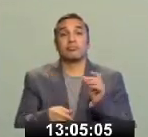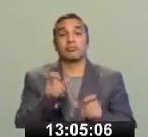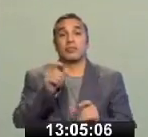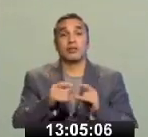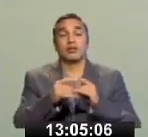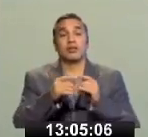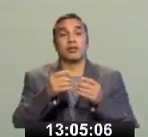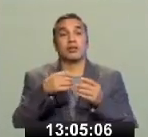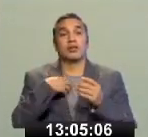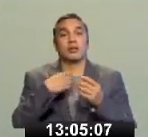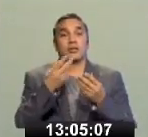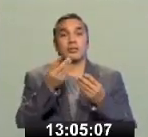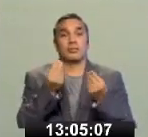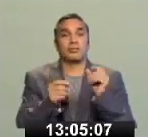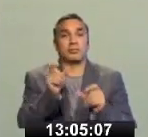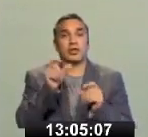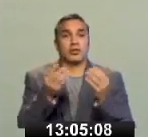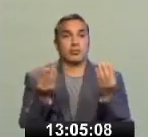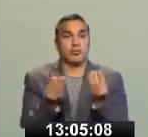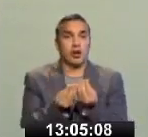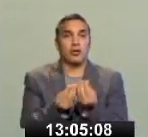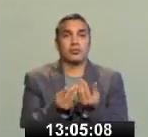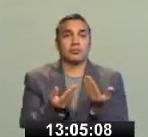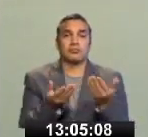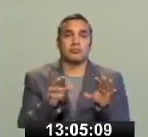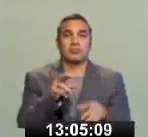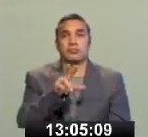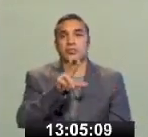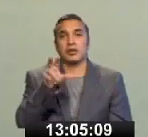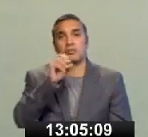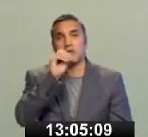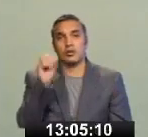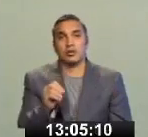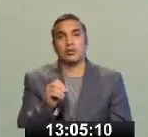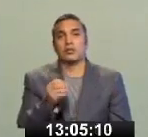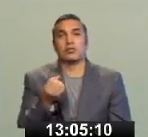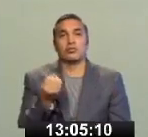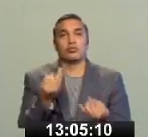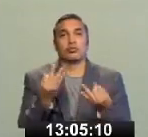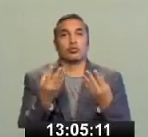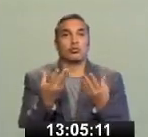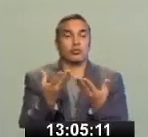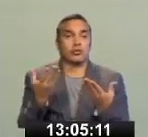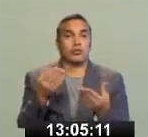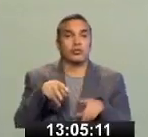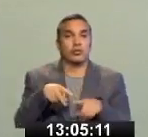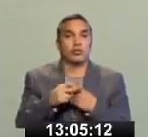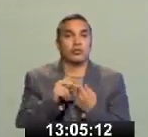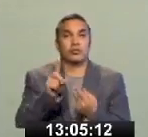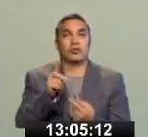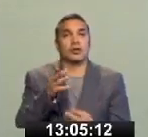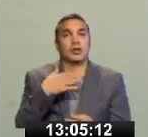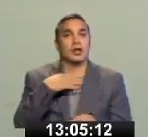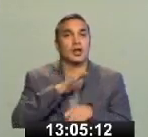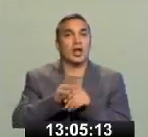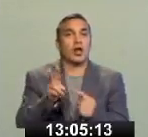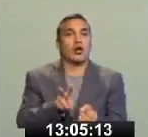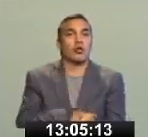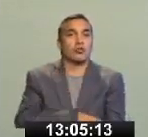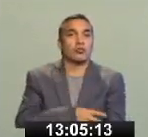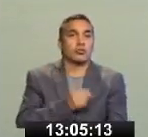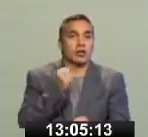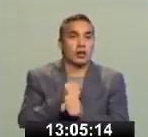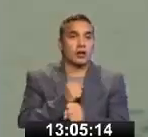parasoleros en una cantidad determinada que no llega a más del 33% del número que inicialmente ellos estaban acostumbrados